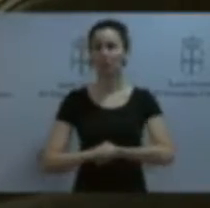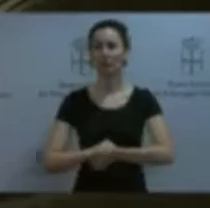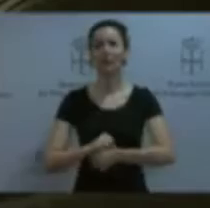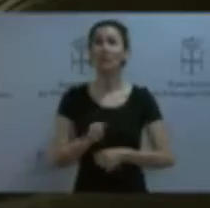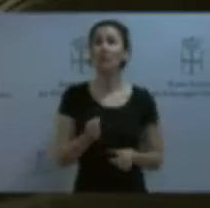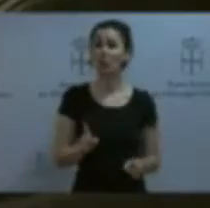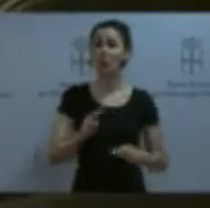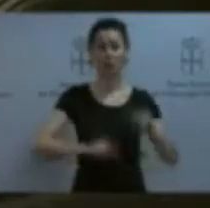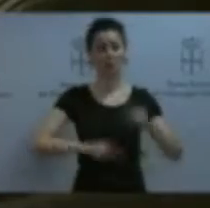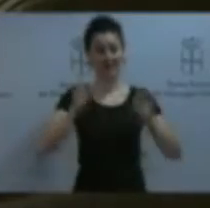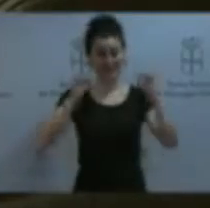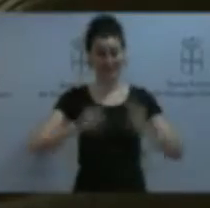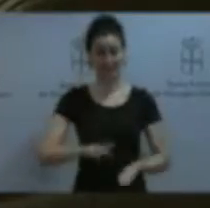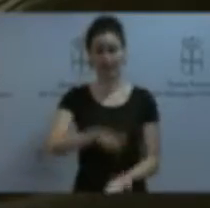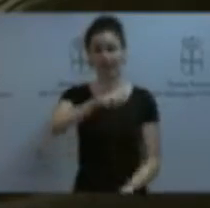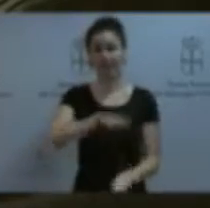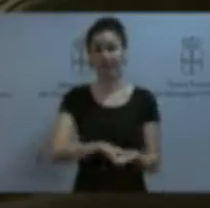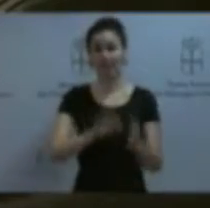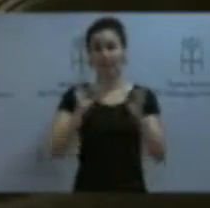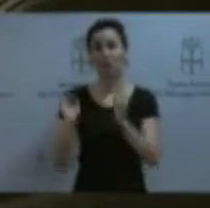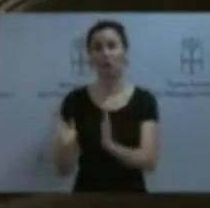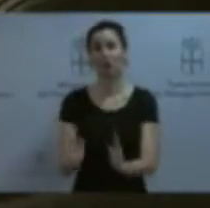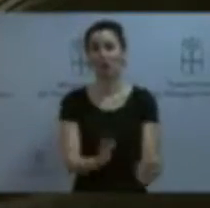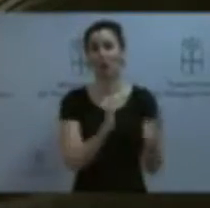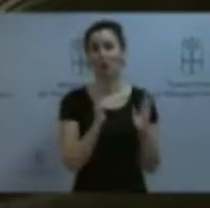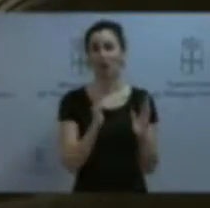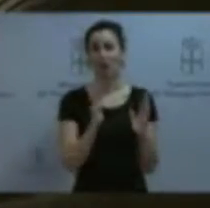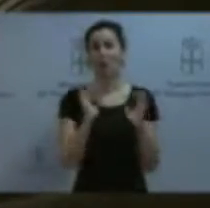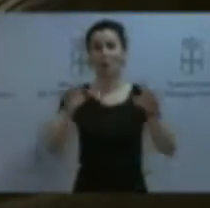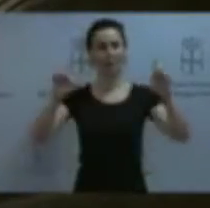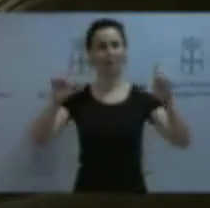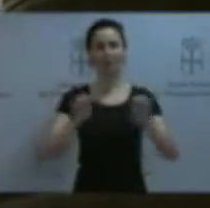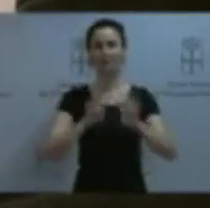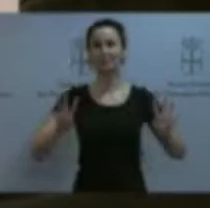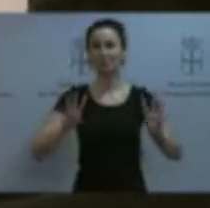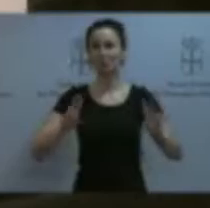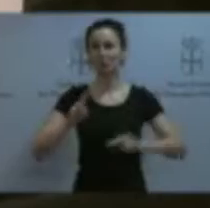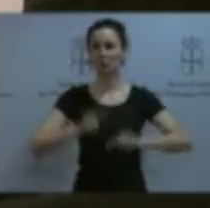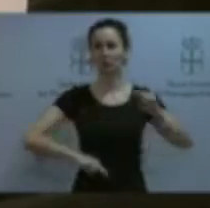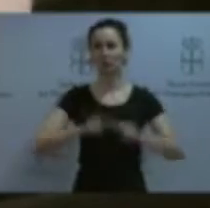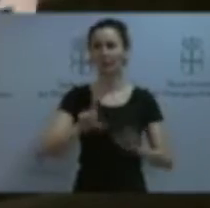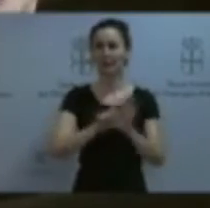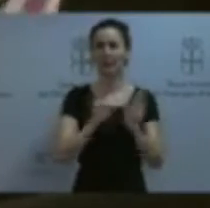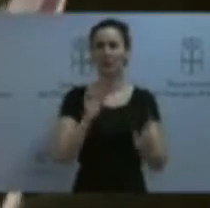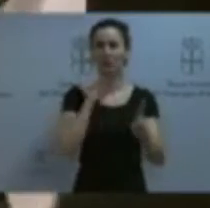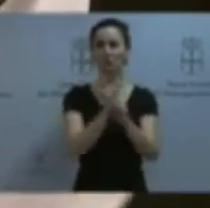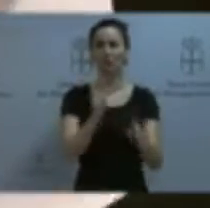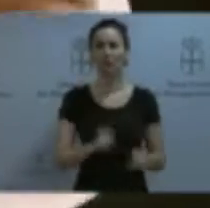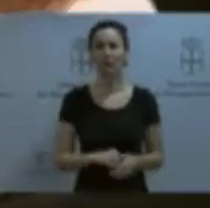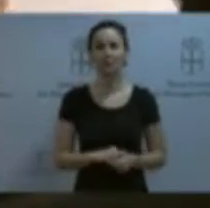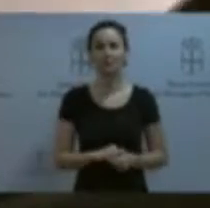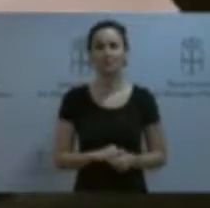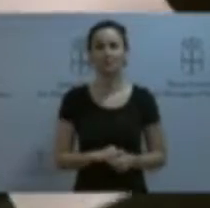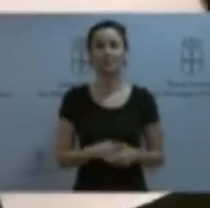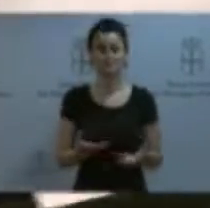obras sin licencias, sin plan de ordenación urbana, sino que ustedes van a hacerse fotos a esas obras ilegales antes de aprobar el plan de ordenación urbana. ¿Eso es legal? ¿Esos son los